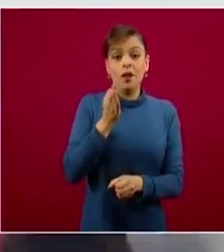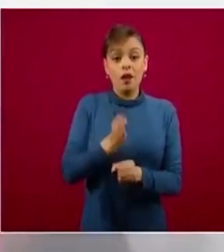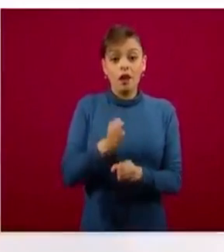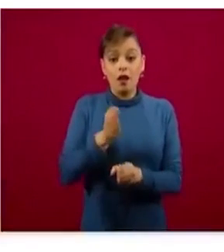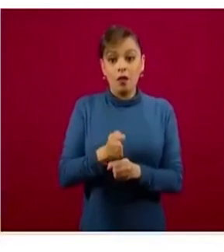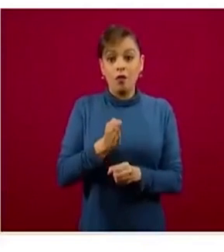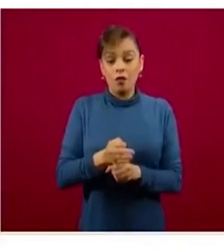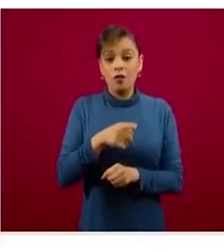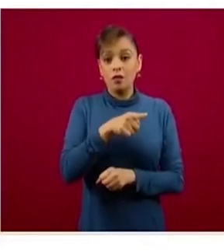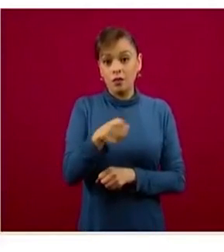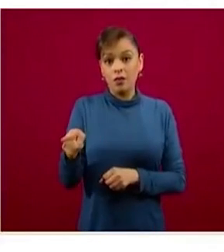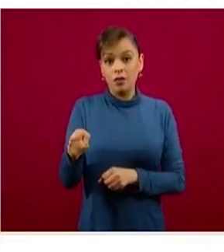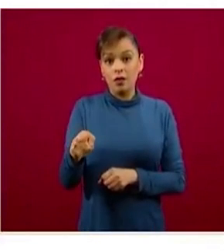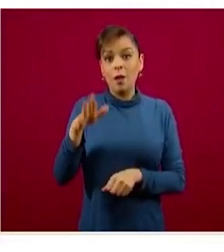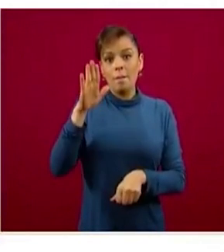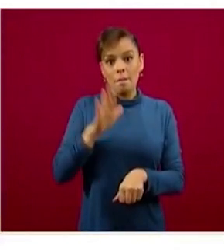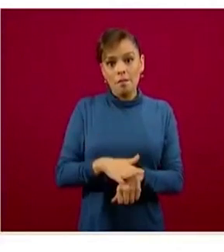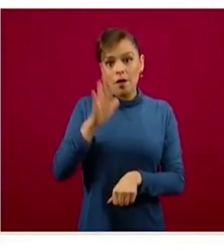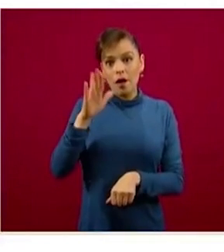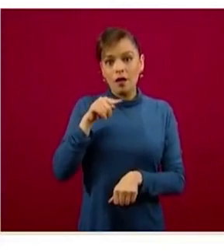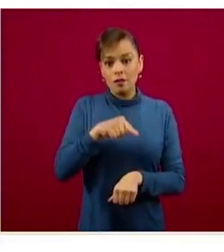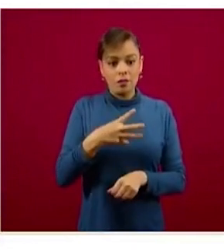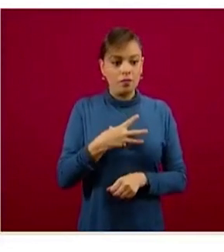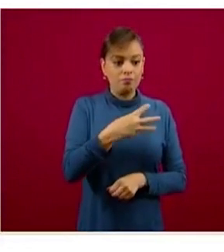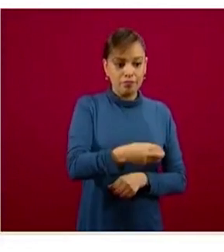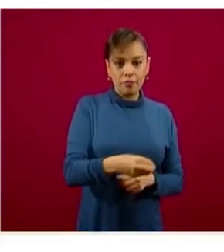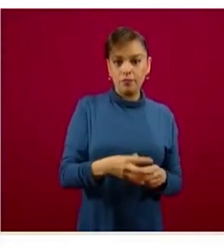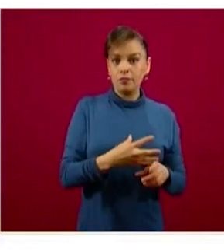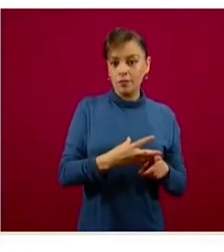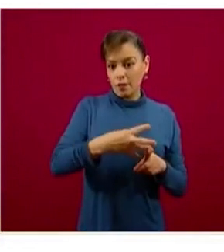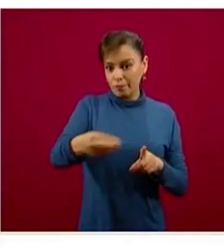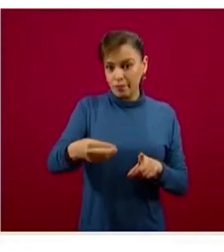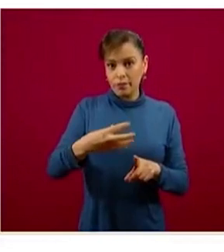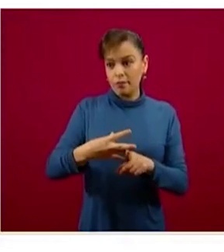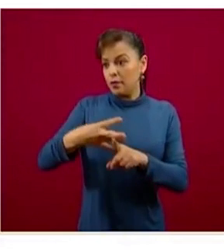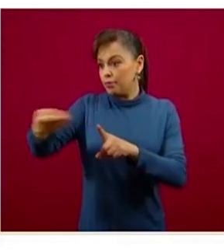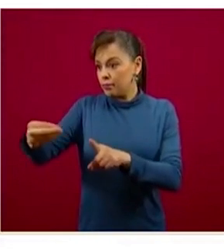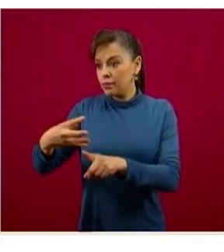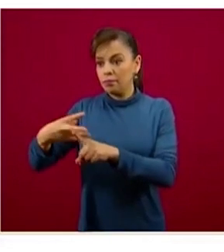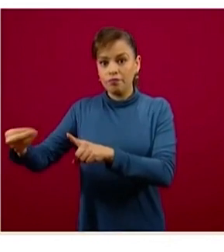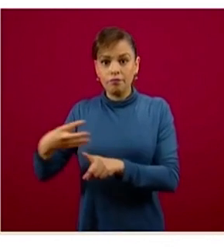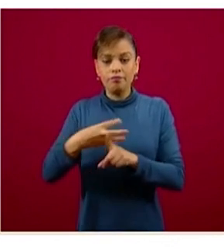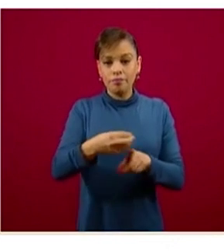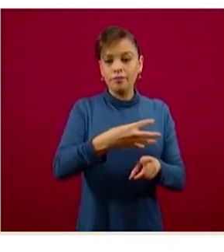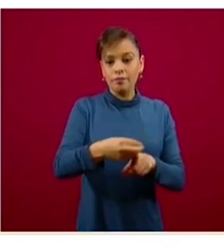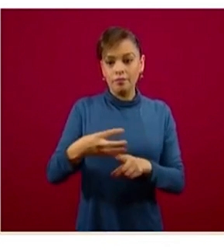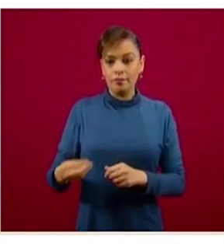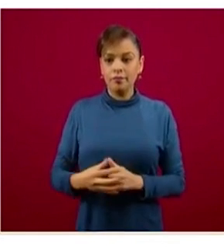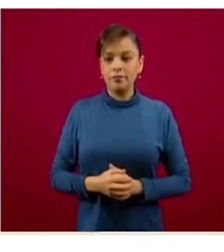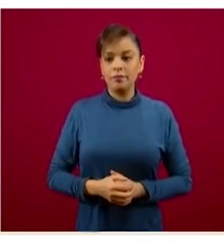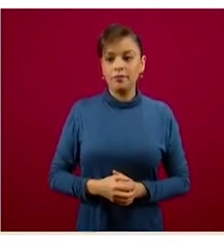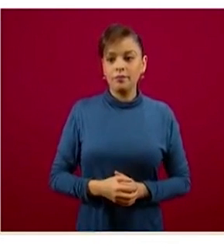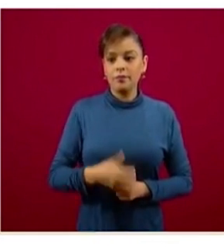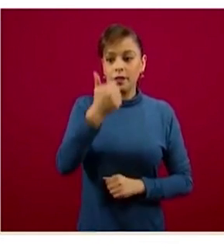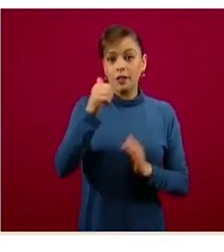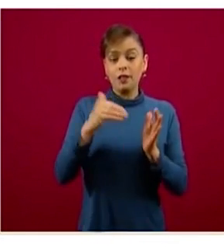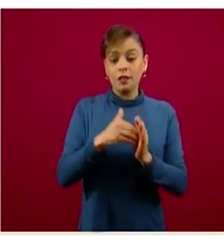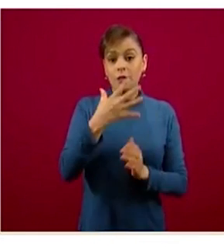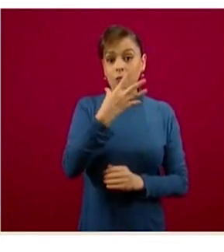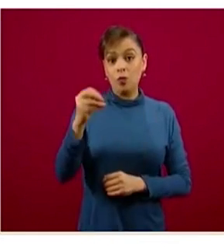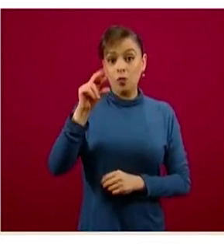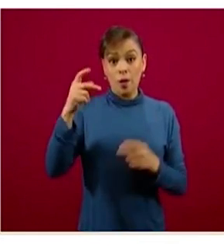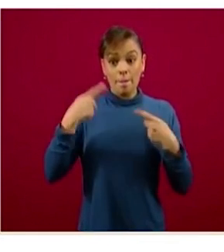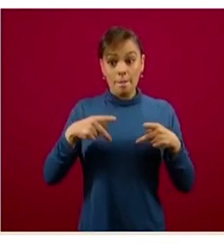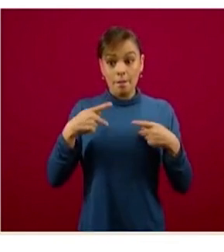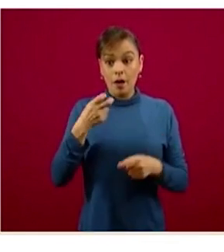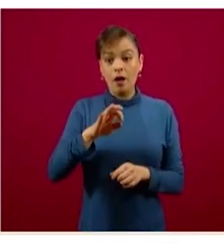contribuyendo a los contagios estas 6 mil 580 personas se distribuyen en la república de acuerdo a